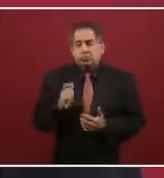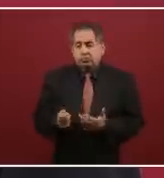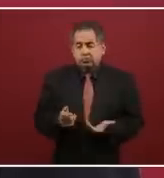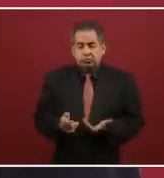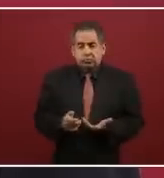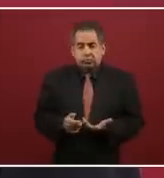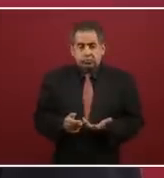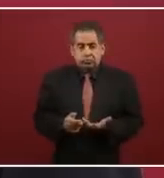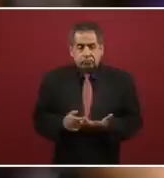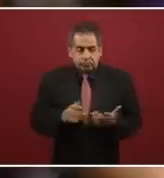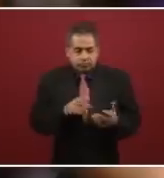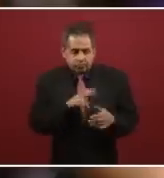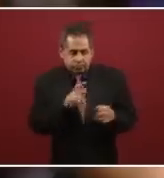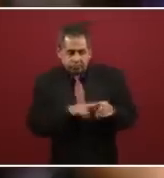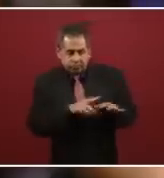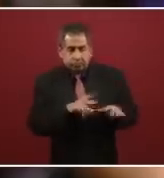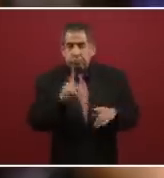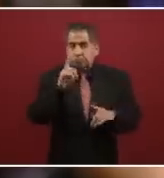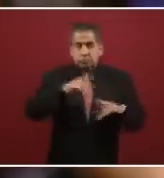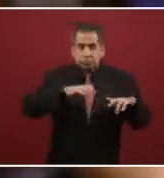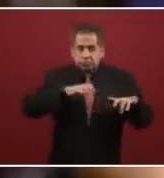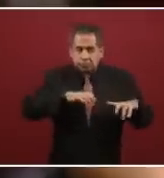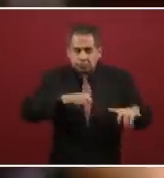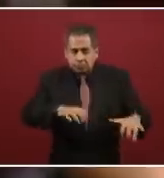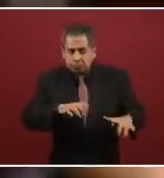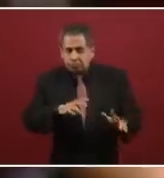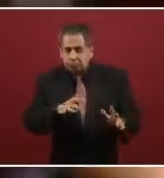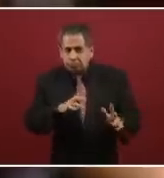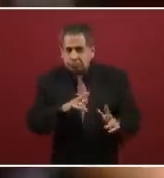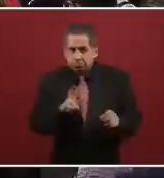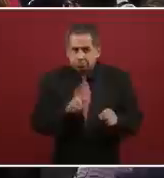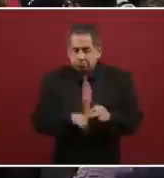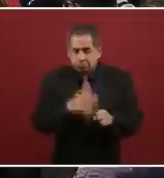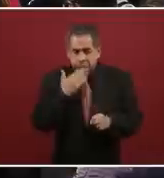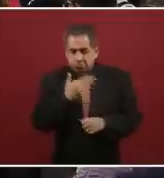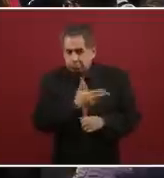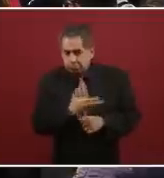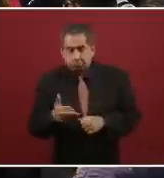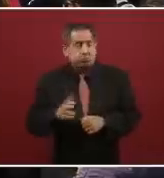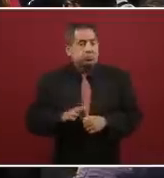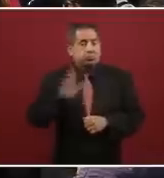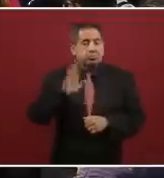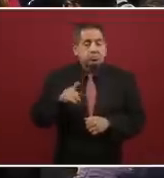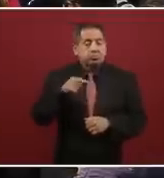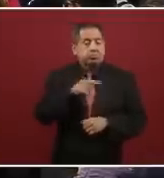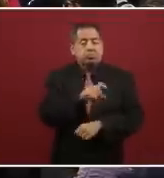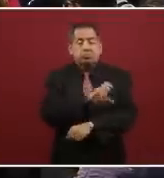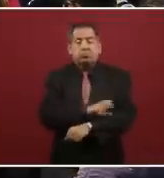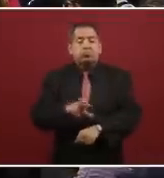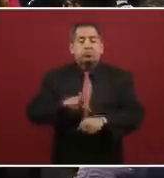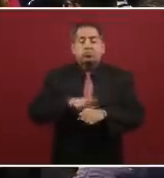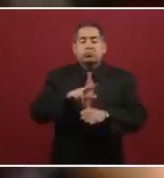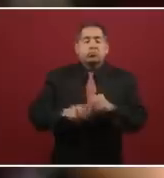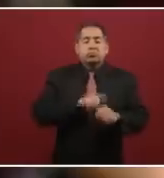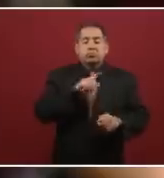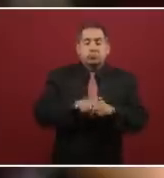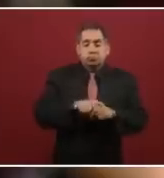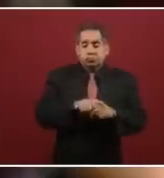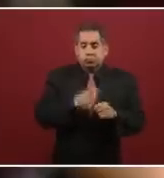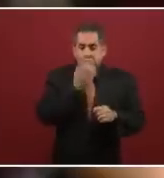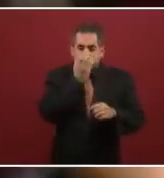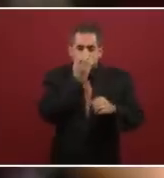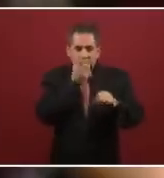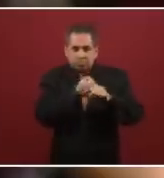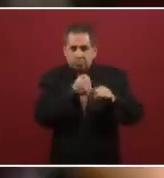se está normalizando la temporada de lluvias y, pues, al parecer el coordinador nacional del fertilizante,